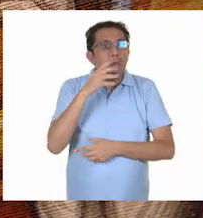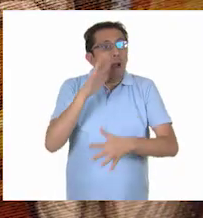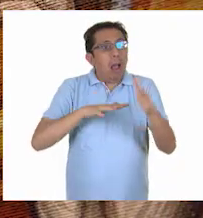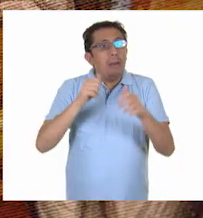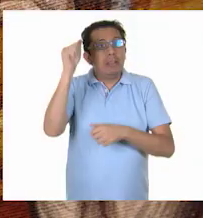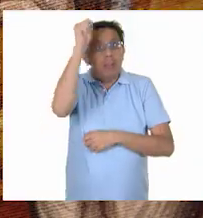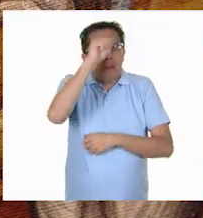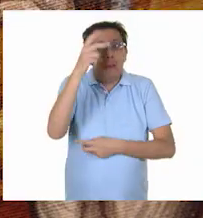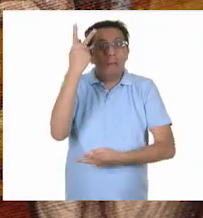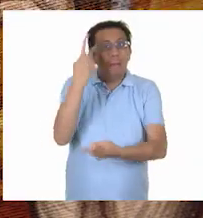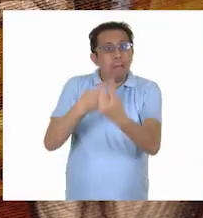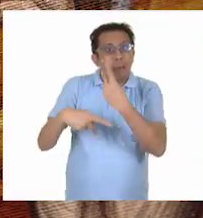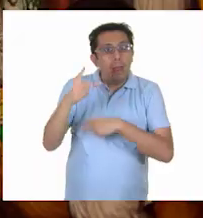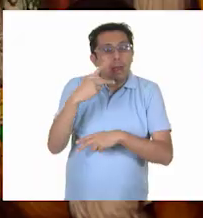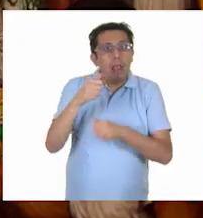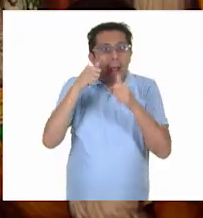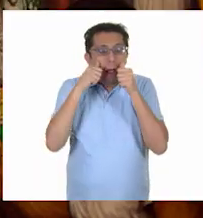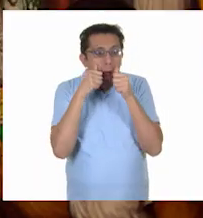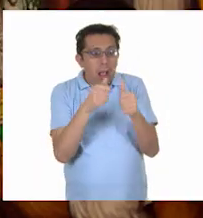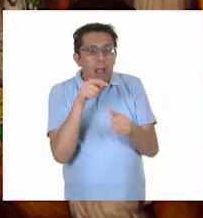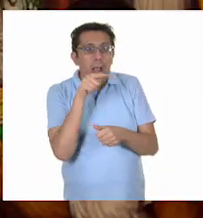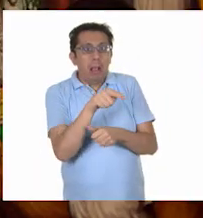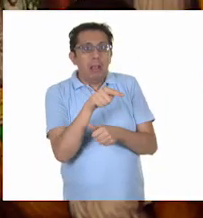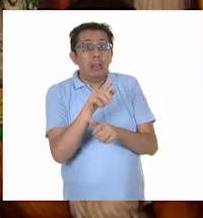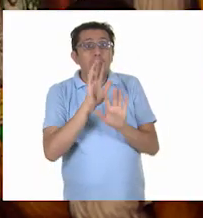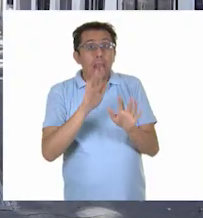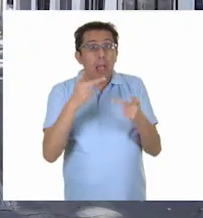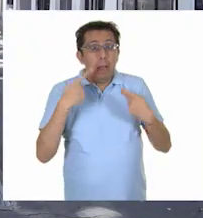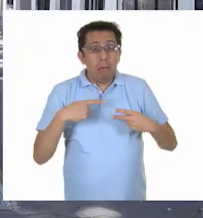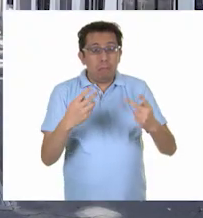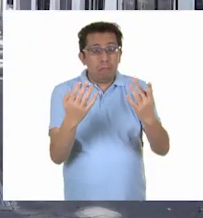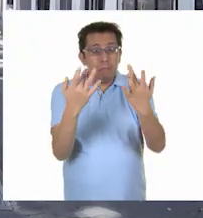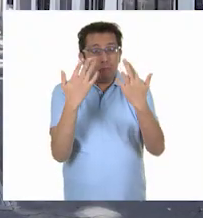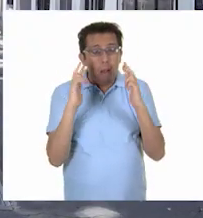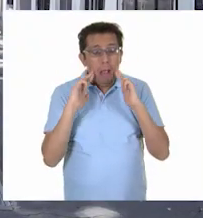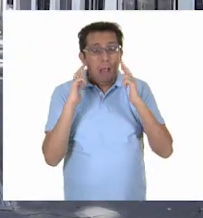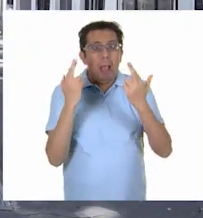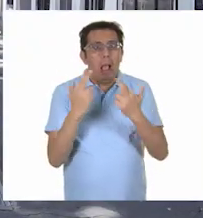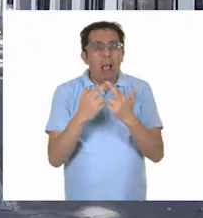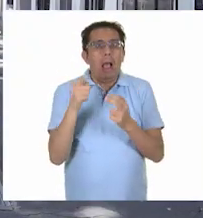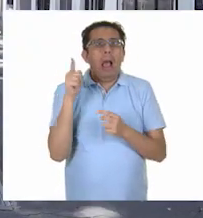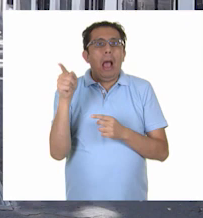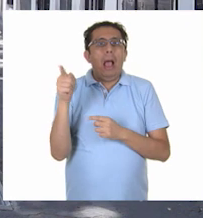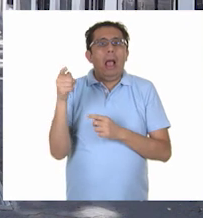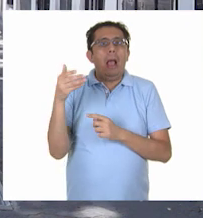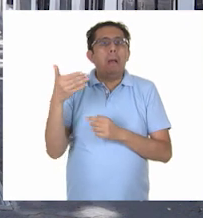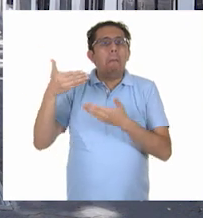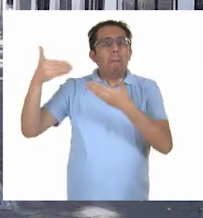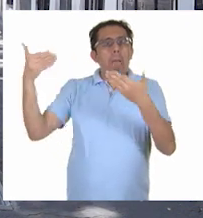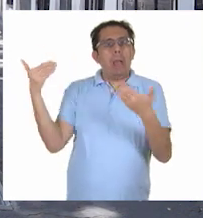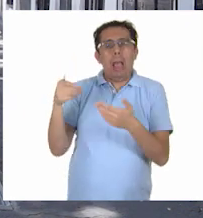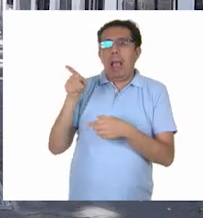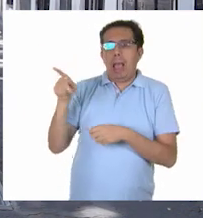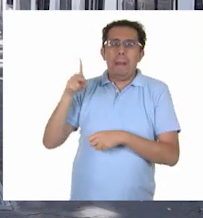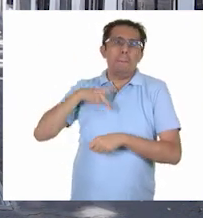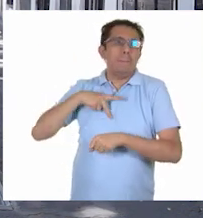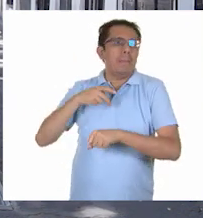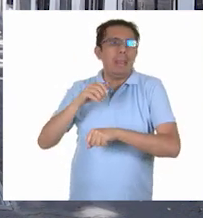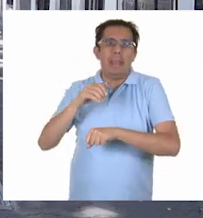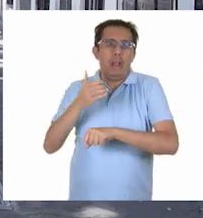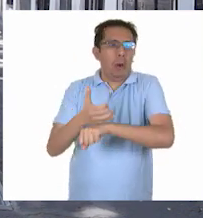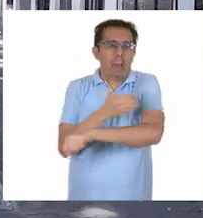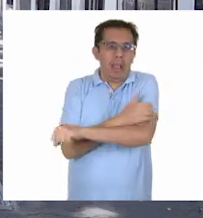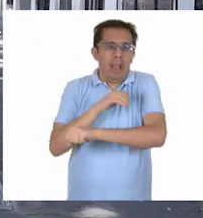ahí al presidente municipal. Y ya que tenía toda la gente reunida, entonces te presentaba y decía, a ver, él es mi compañero, mi